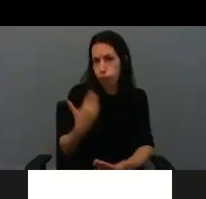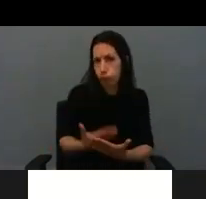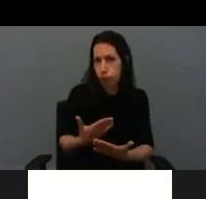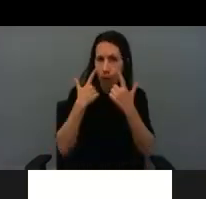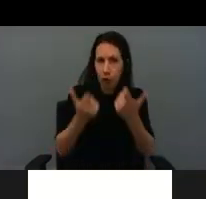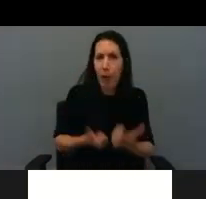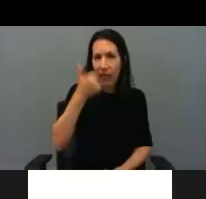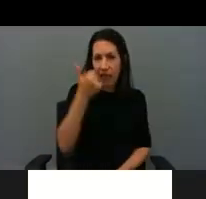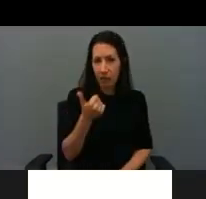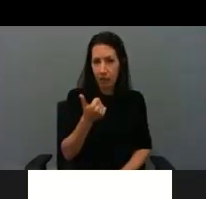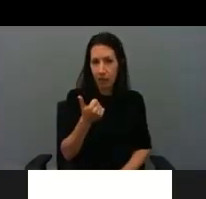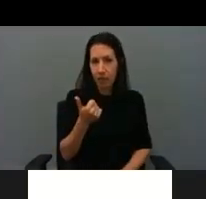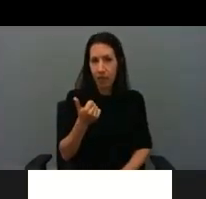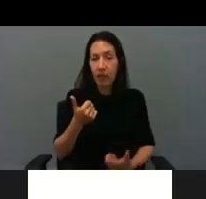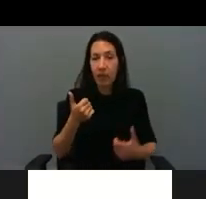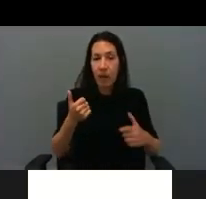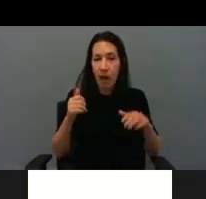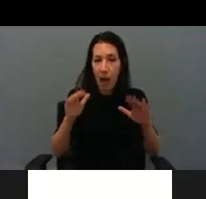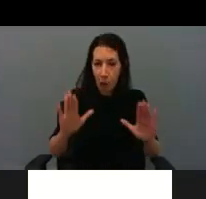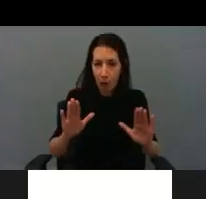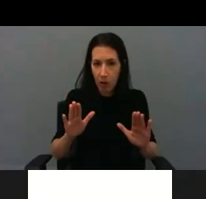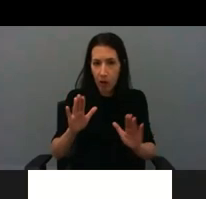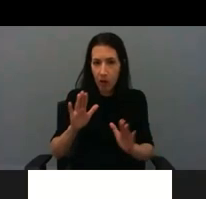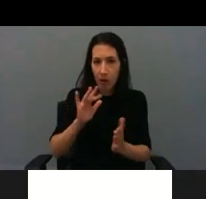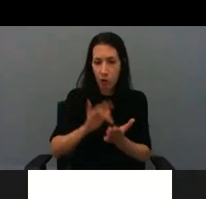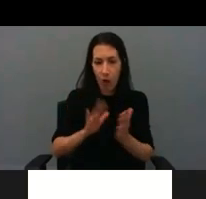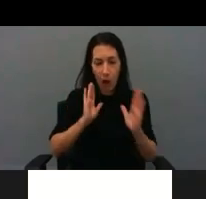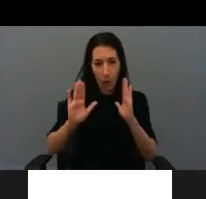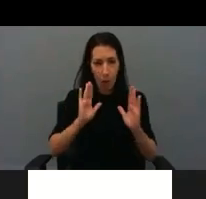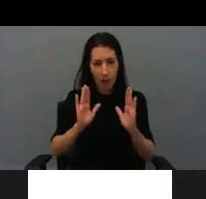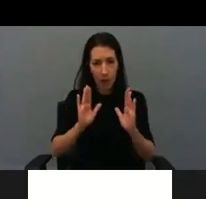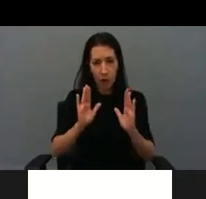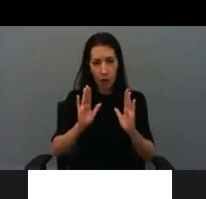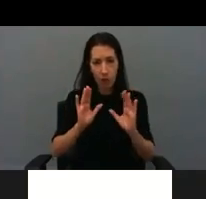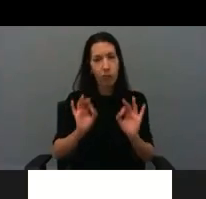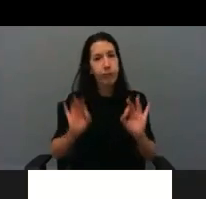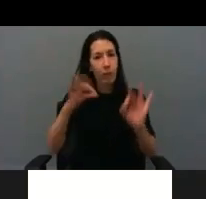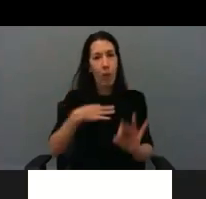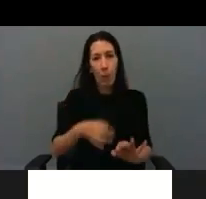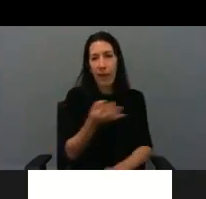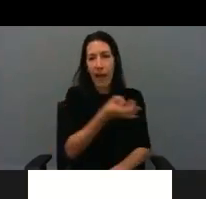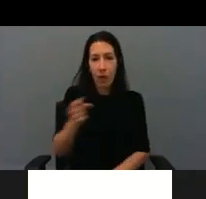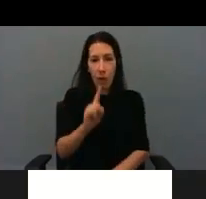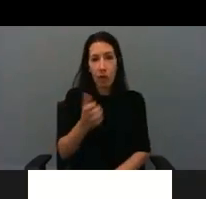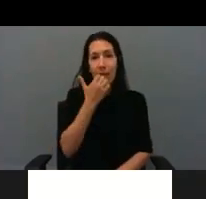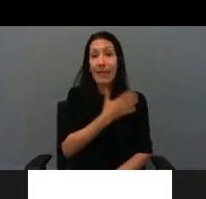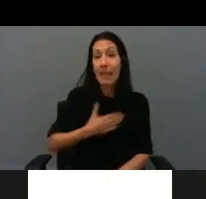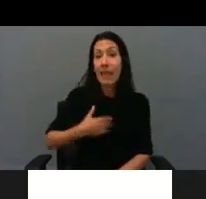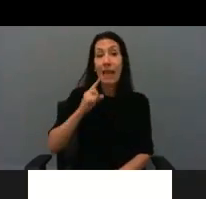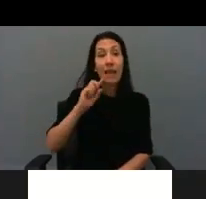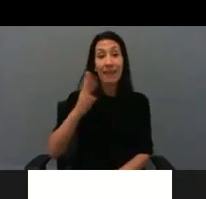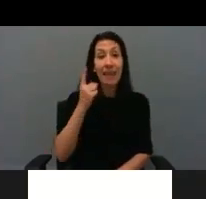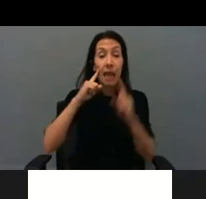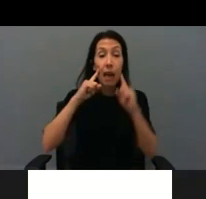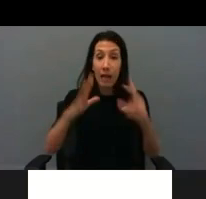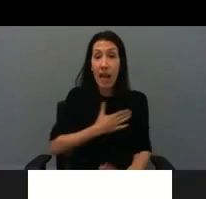y eso aunque en momento puntual eso es un poco inapropiado, por ejemplo cuando se quiere poner a cantar a las 3 de la mañana y